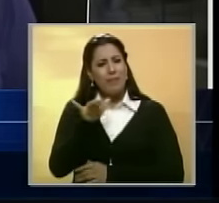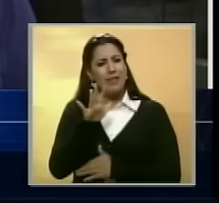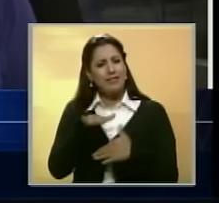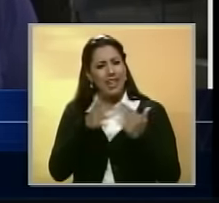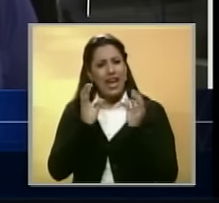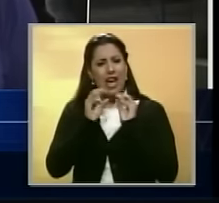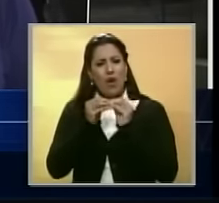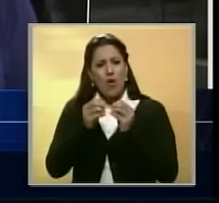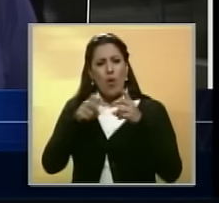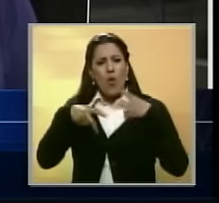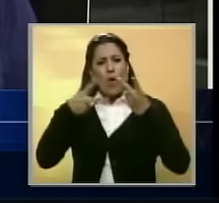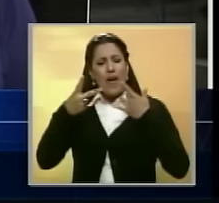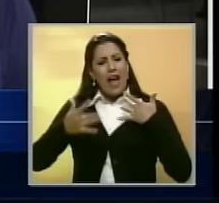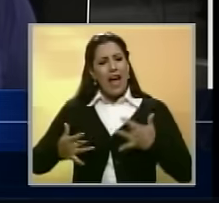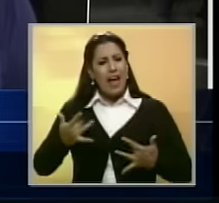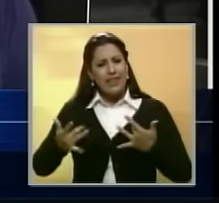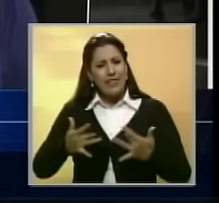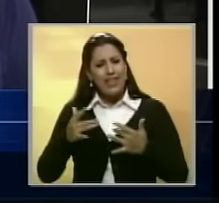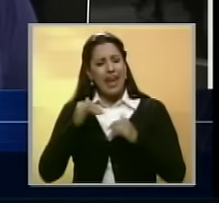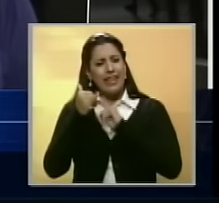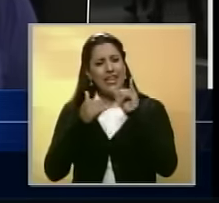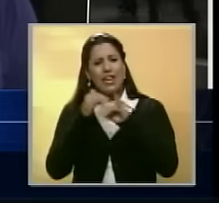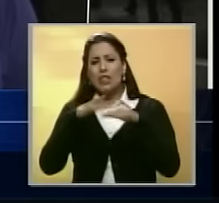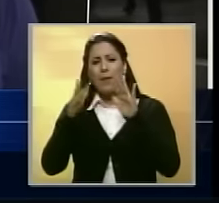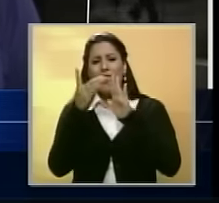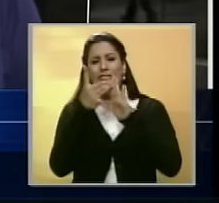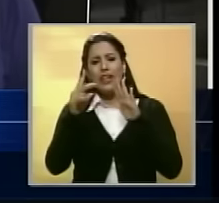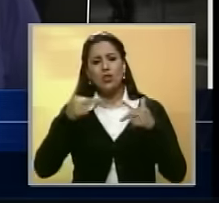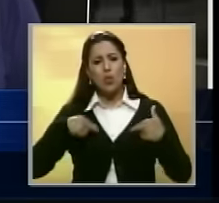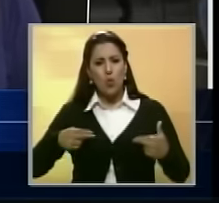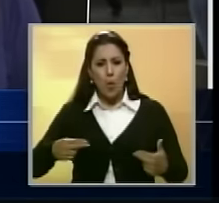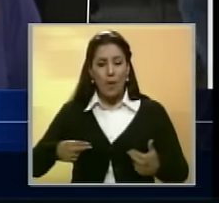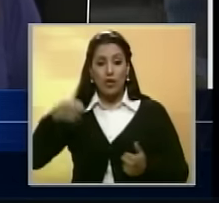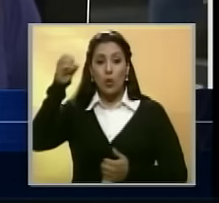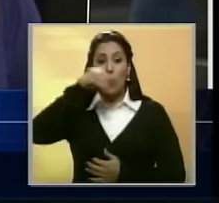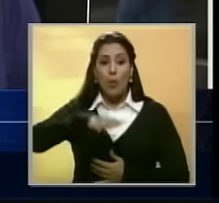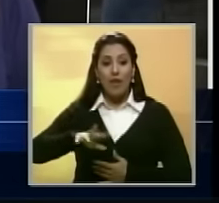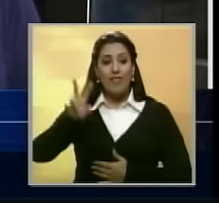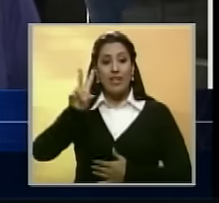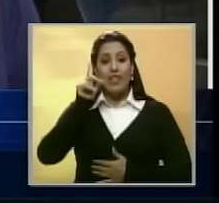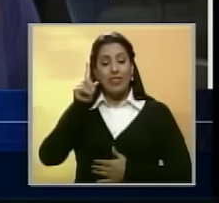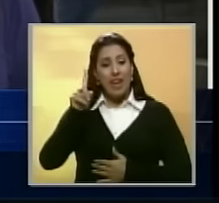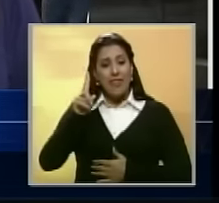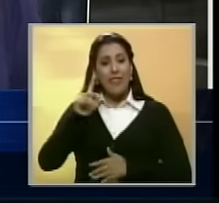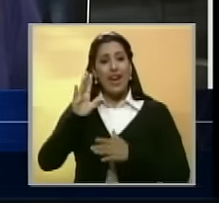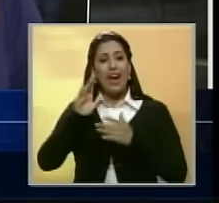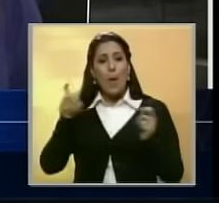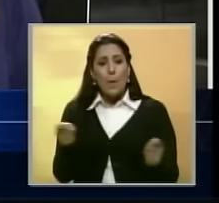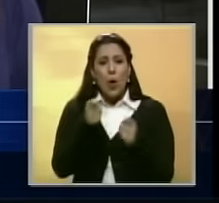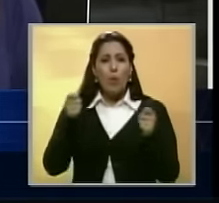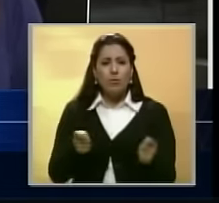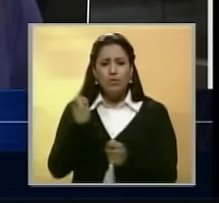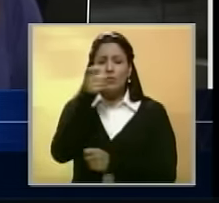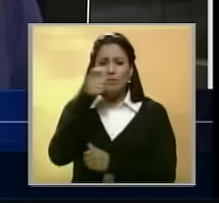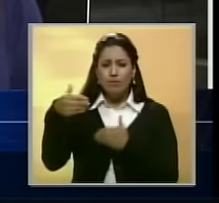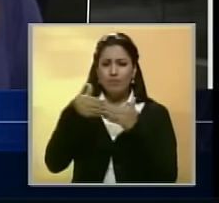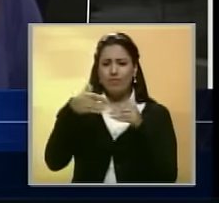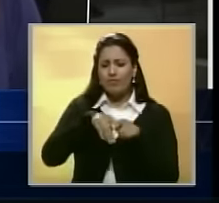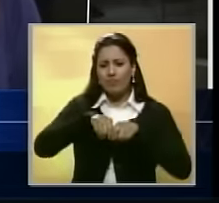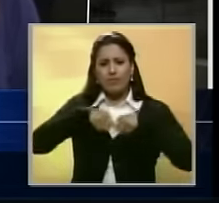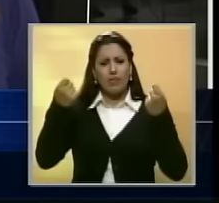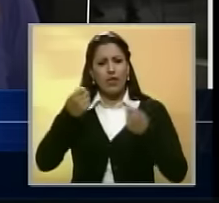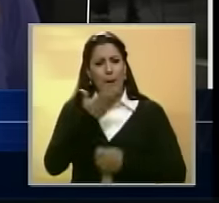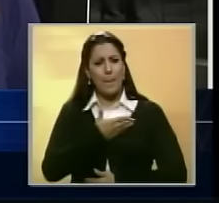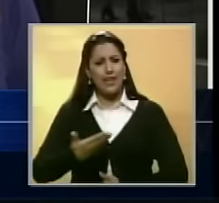la instalación de esta actividad internacional por los derechos humanos que el pueblo venezolano derrotará las campañas que buscan derrocar